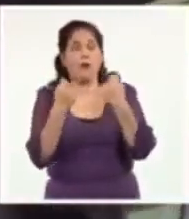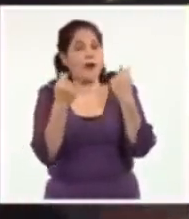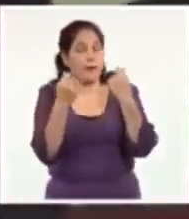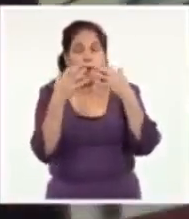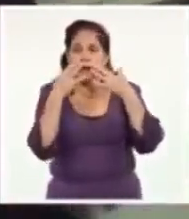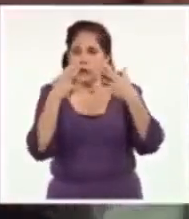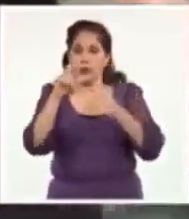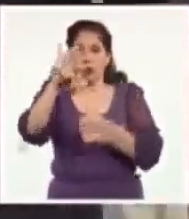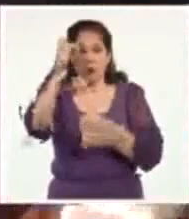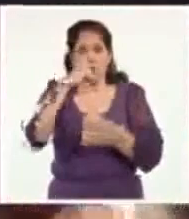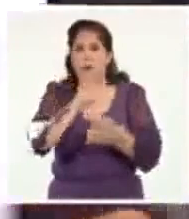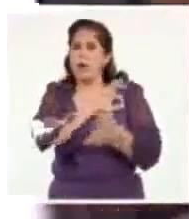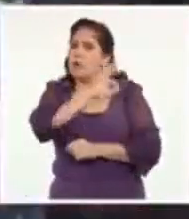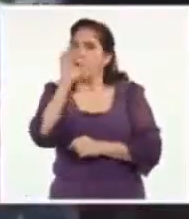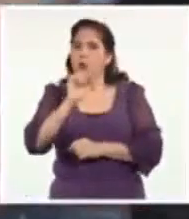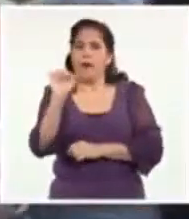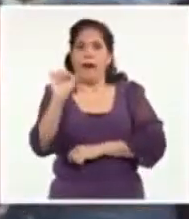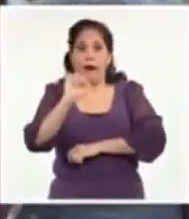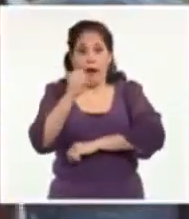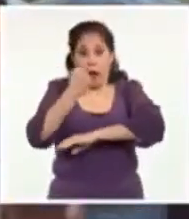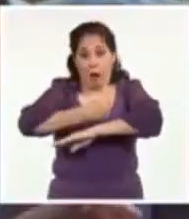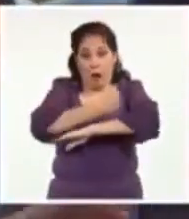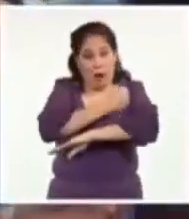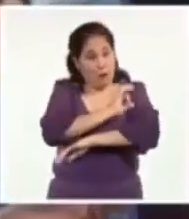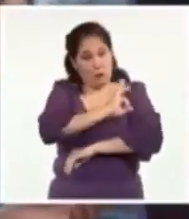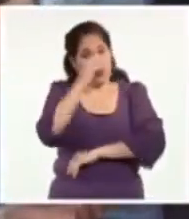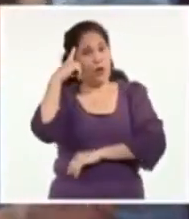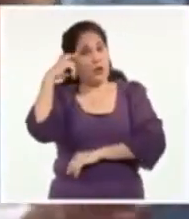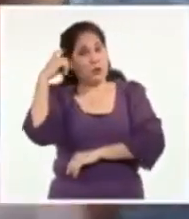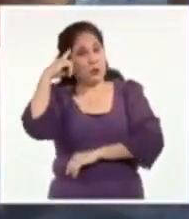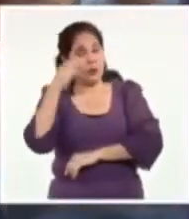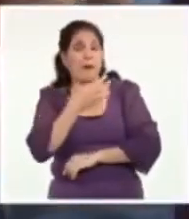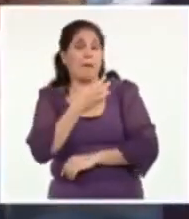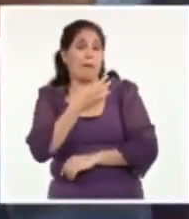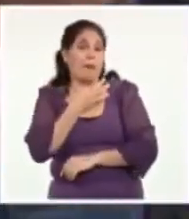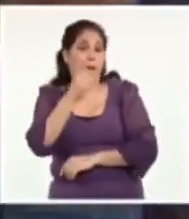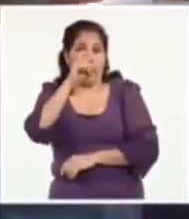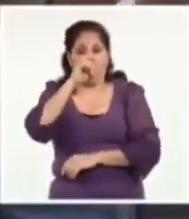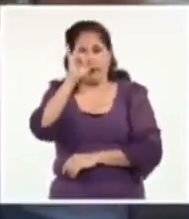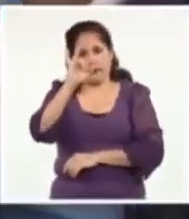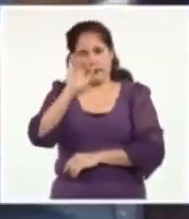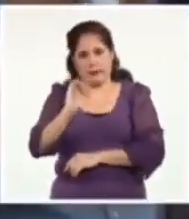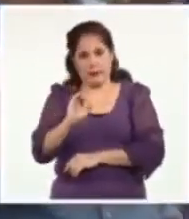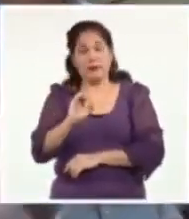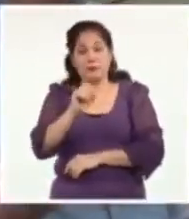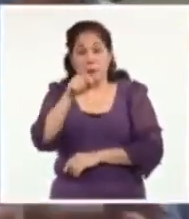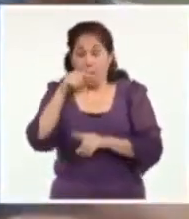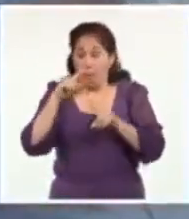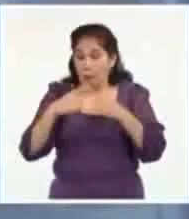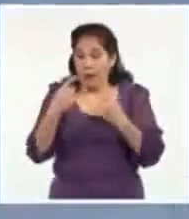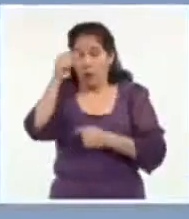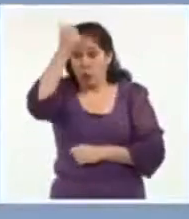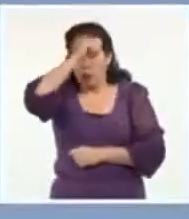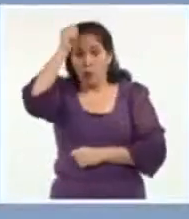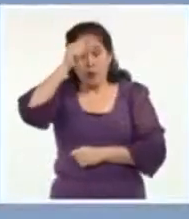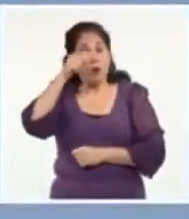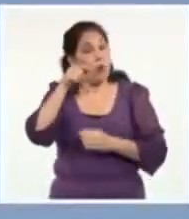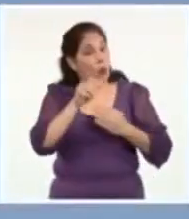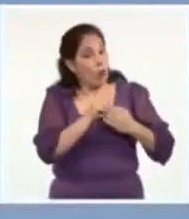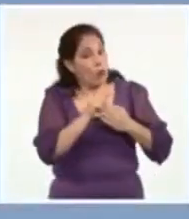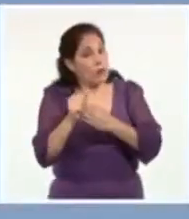Lula nunca foi conductor de um pau de arara, como quiso ser el niño pobre de 7 años. pero a partir de este domingo